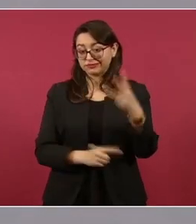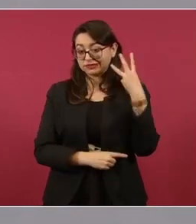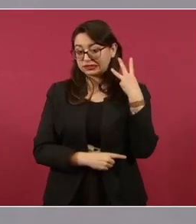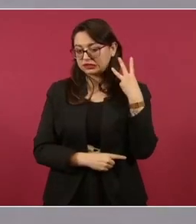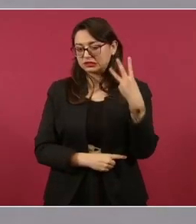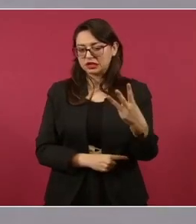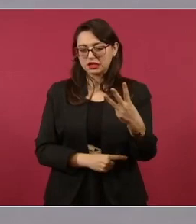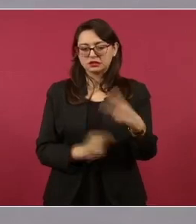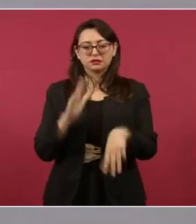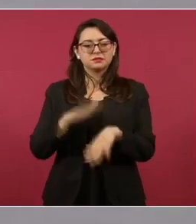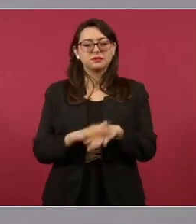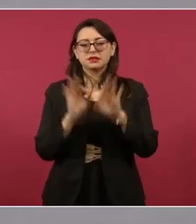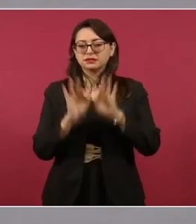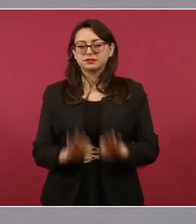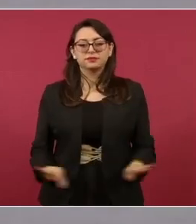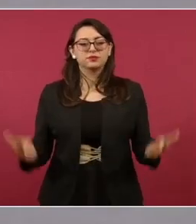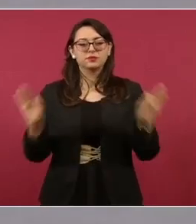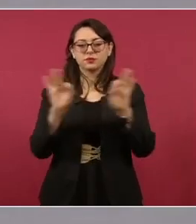acciones.